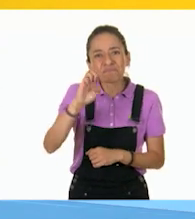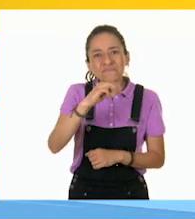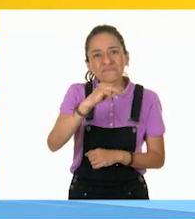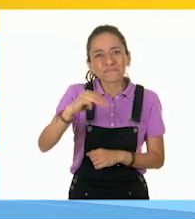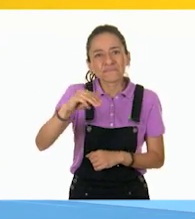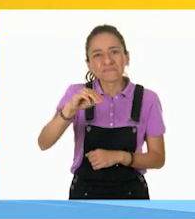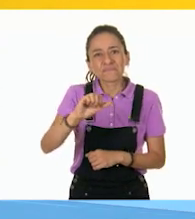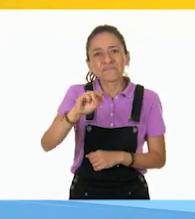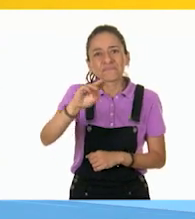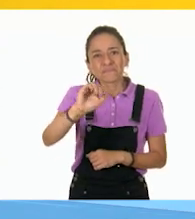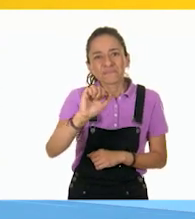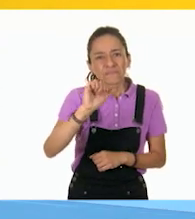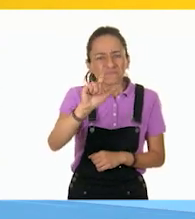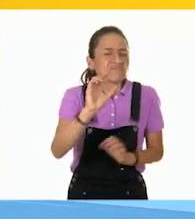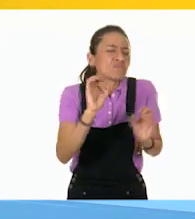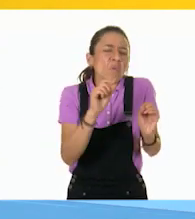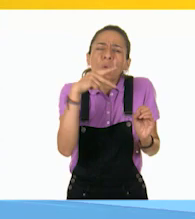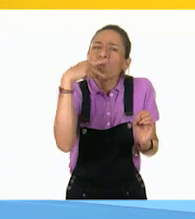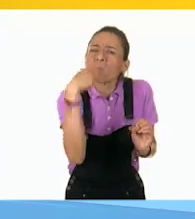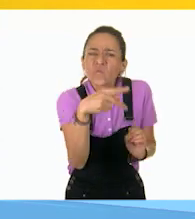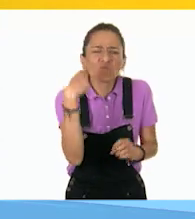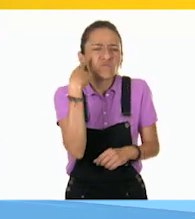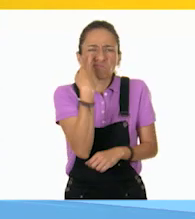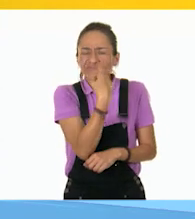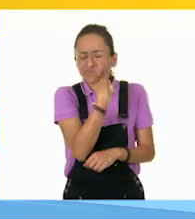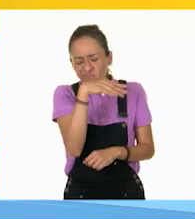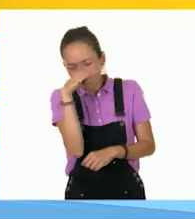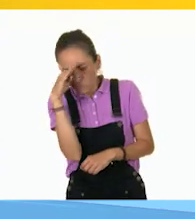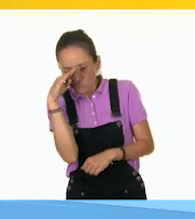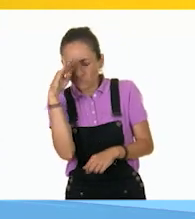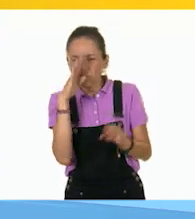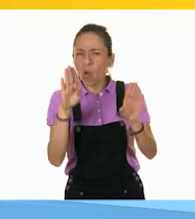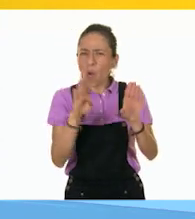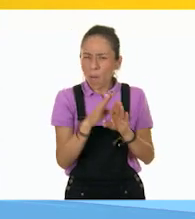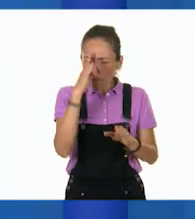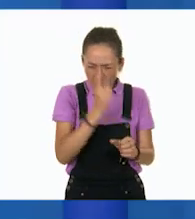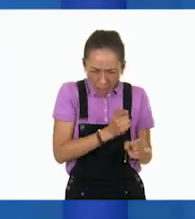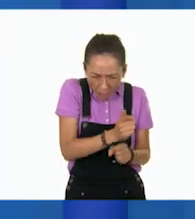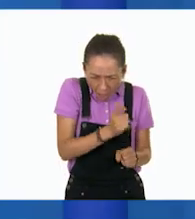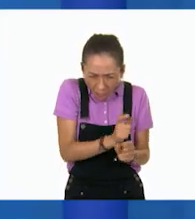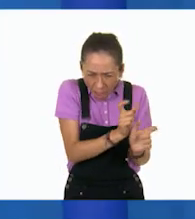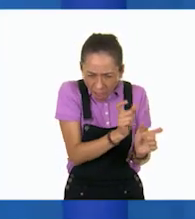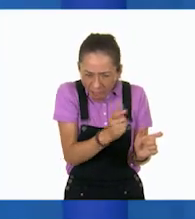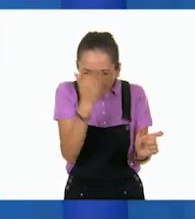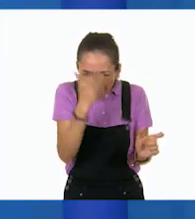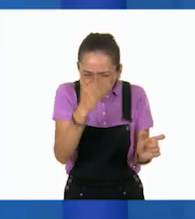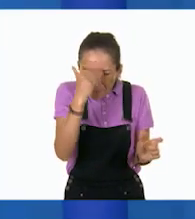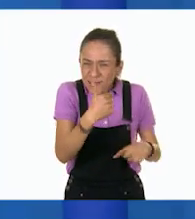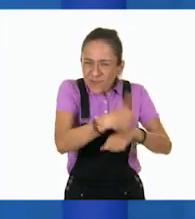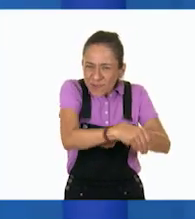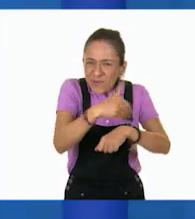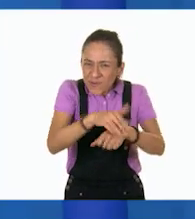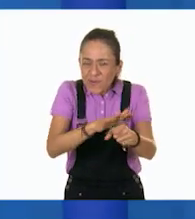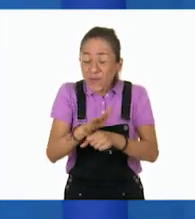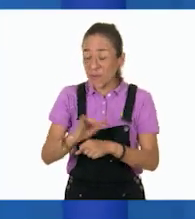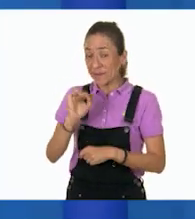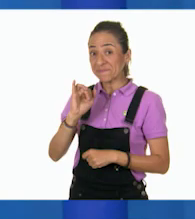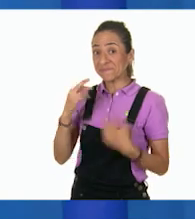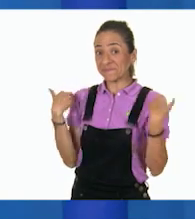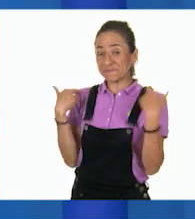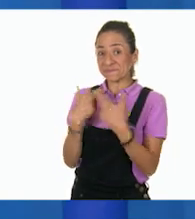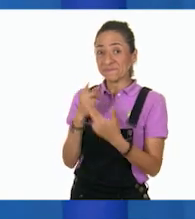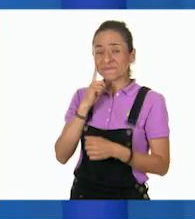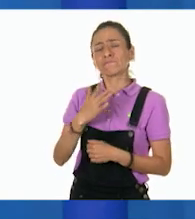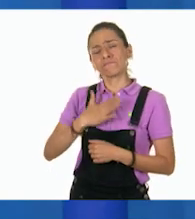consideren les va a ayudar a encontrar los términos de esa sucesión. Sí, maestra. Yo puedo ayudar porque